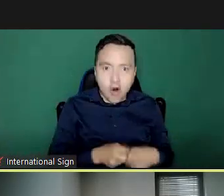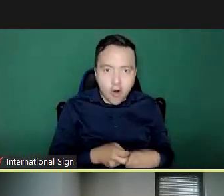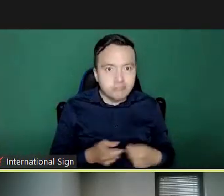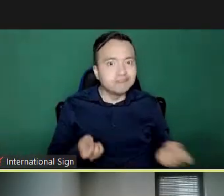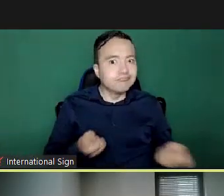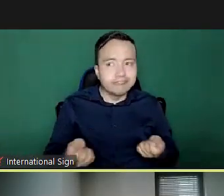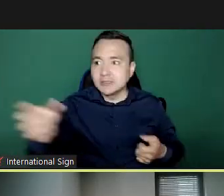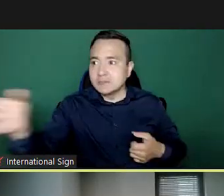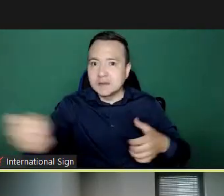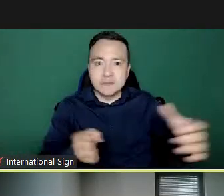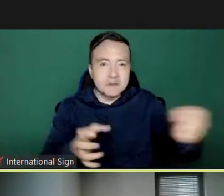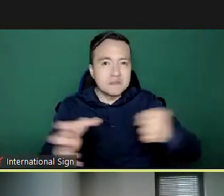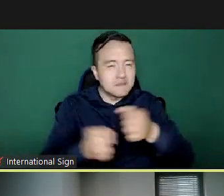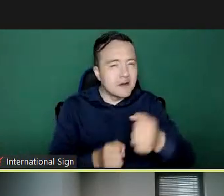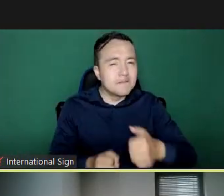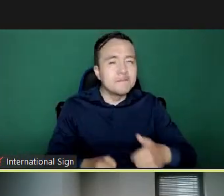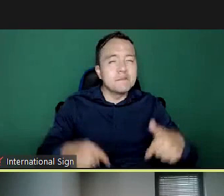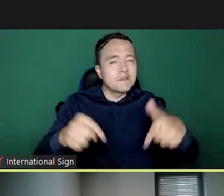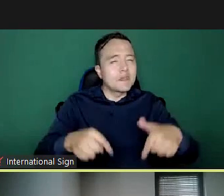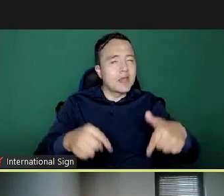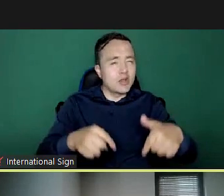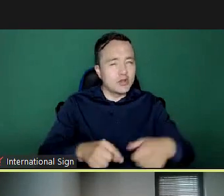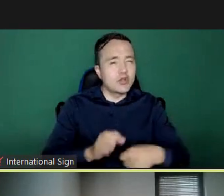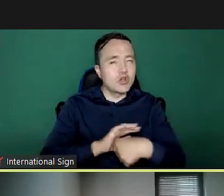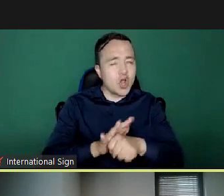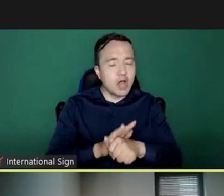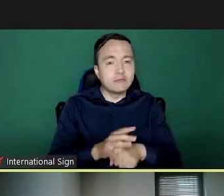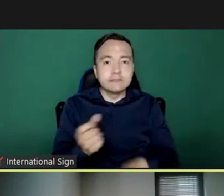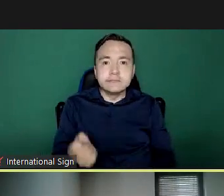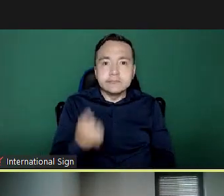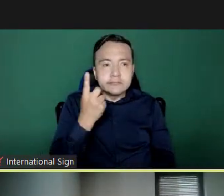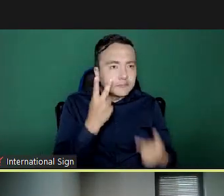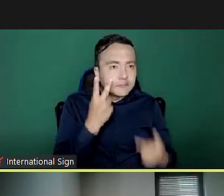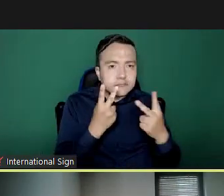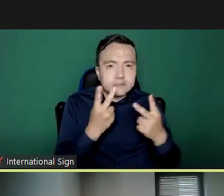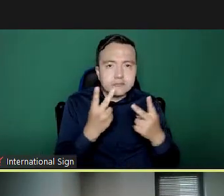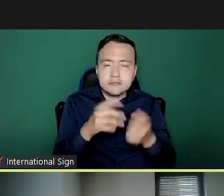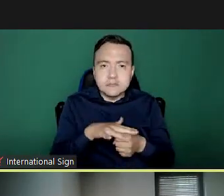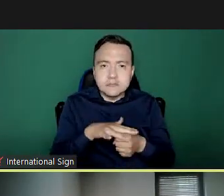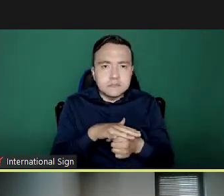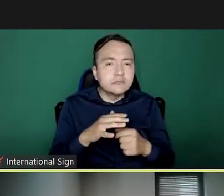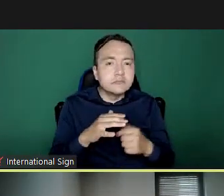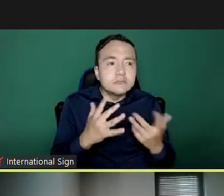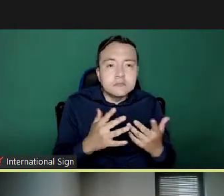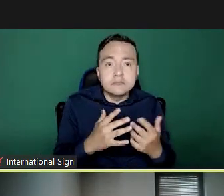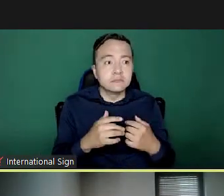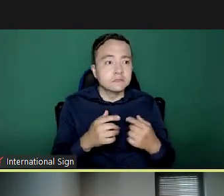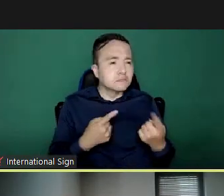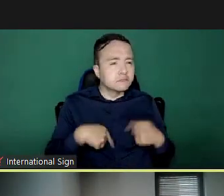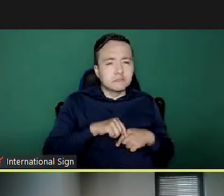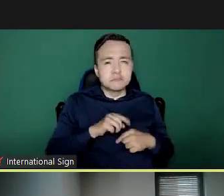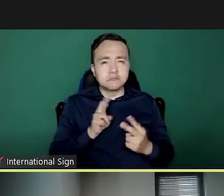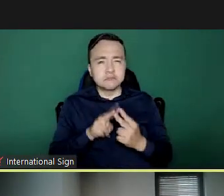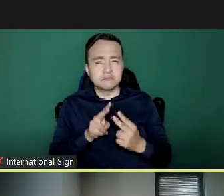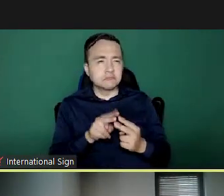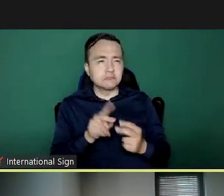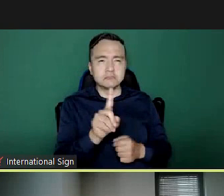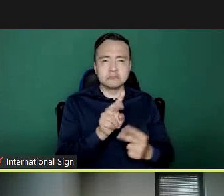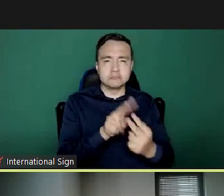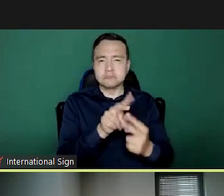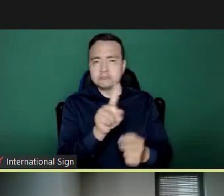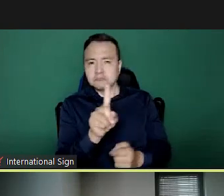La pandemia también nos presenta vulnerabilidades con las que estamos menos familiarizados. La función pública para detectar, responder y